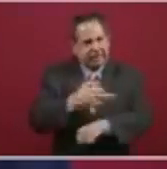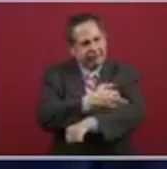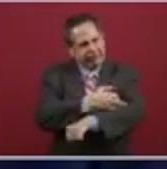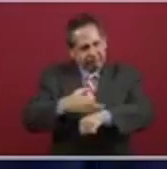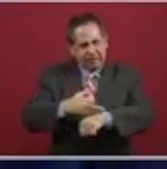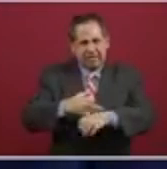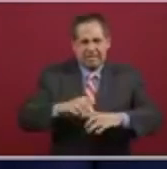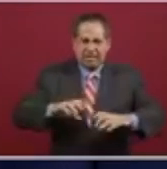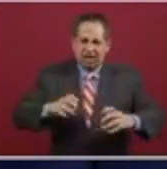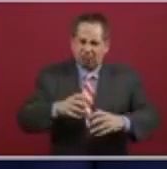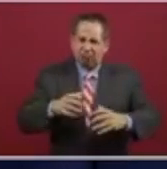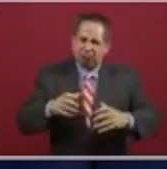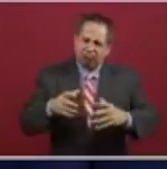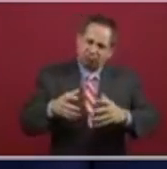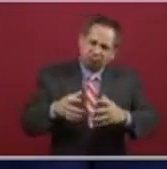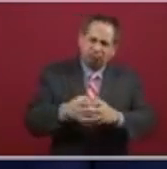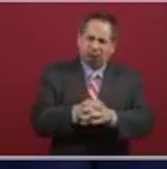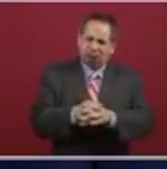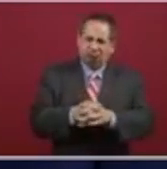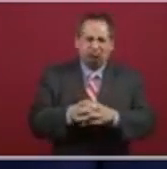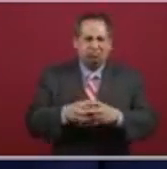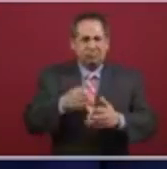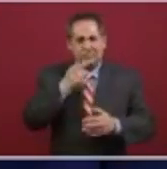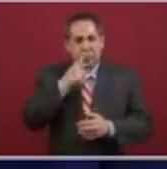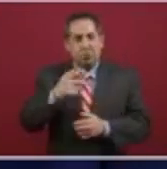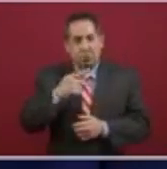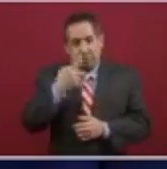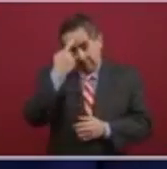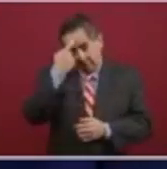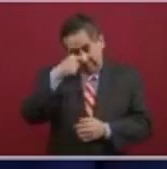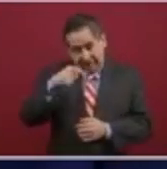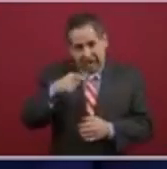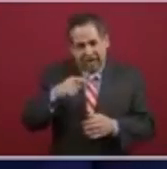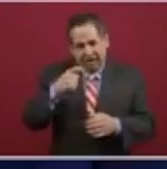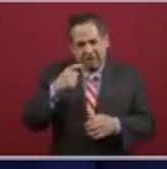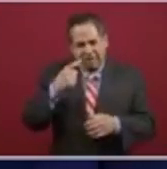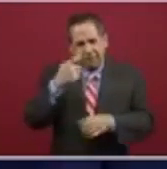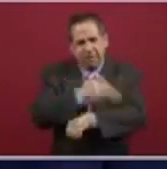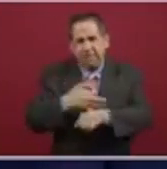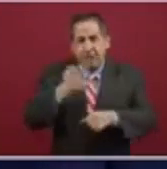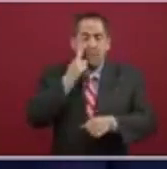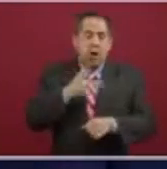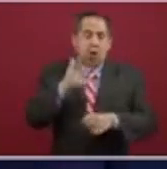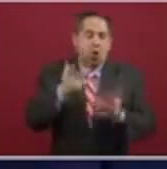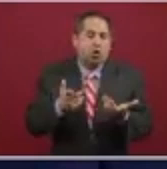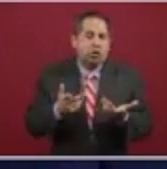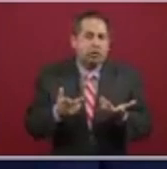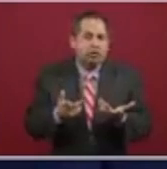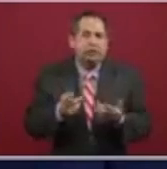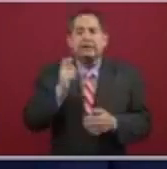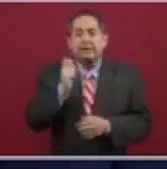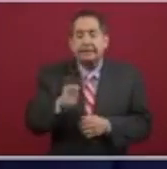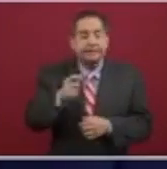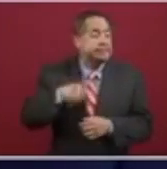mantener unida a las familias y que los jóvenes